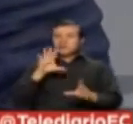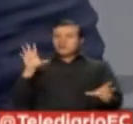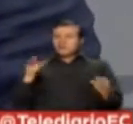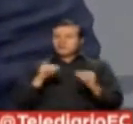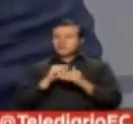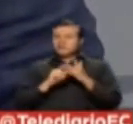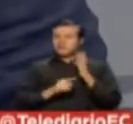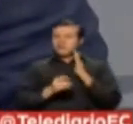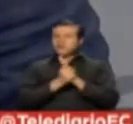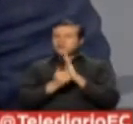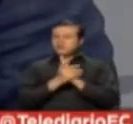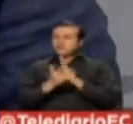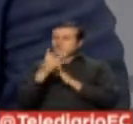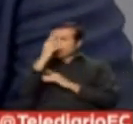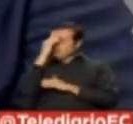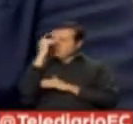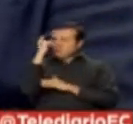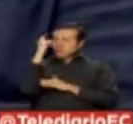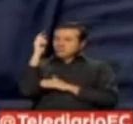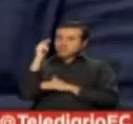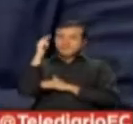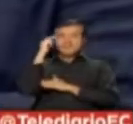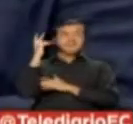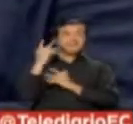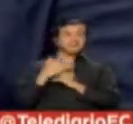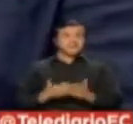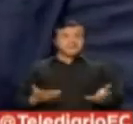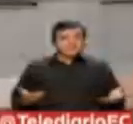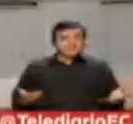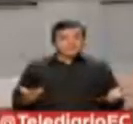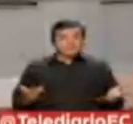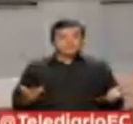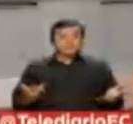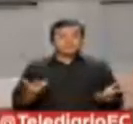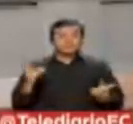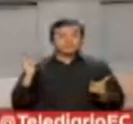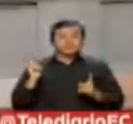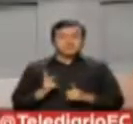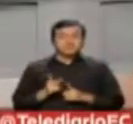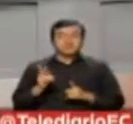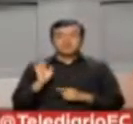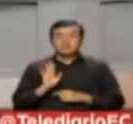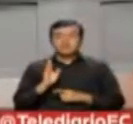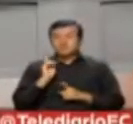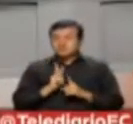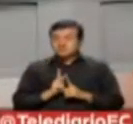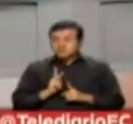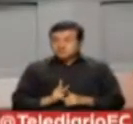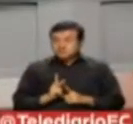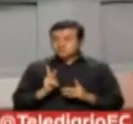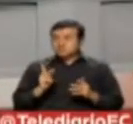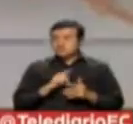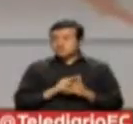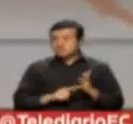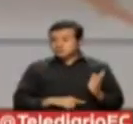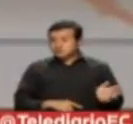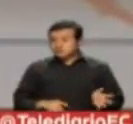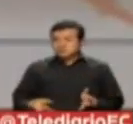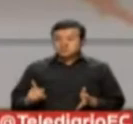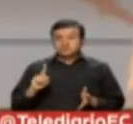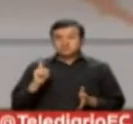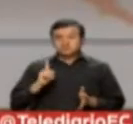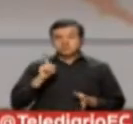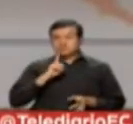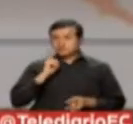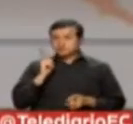capacidad para discernir y no se queda como un como un eje inscrito en una pared sino que se